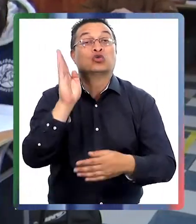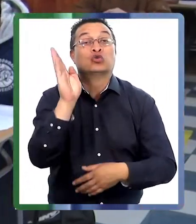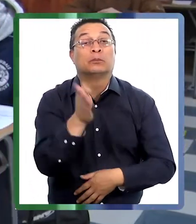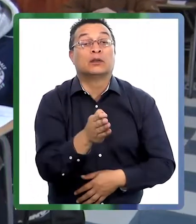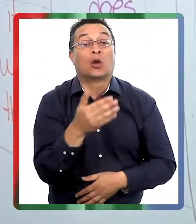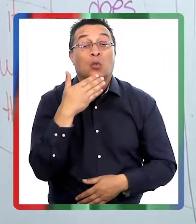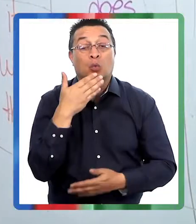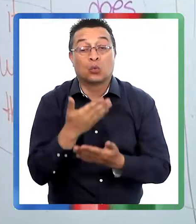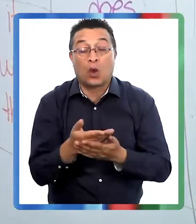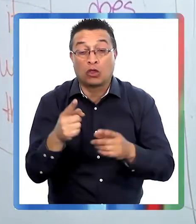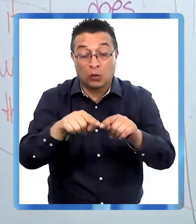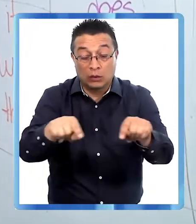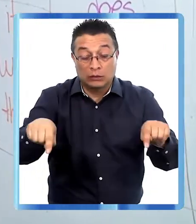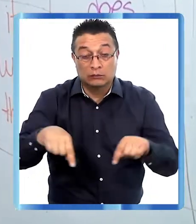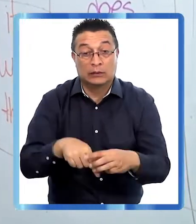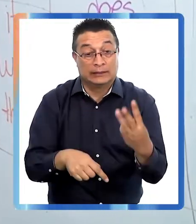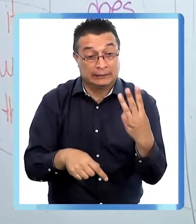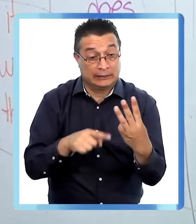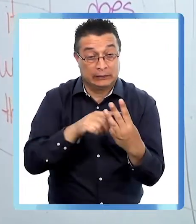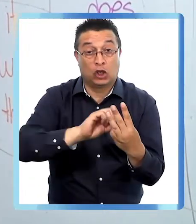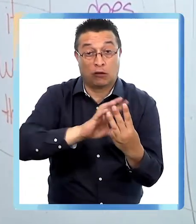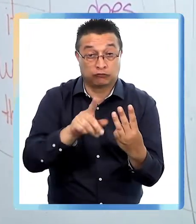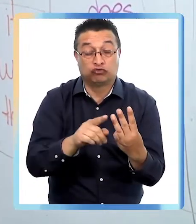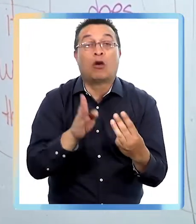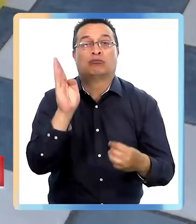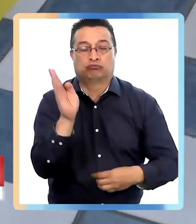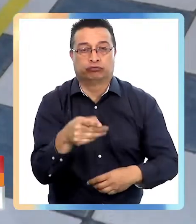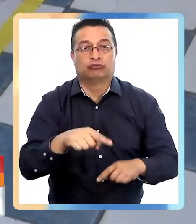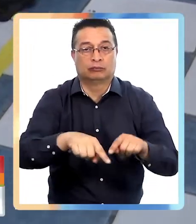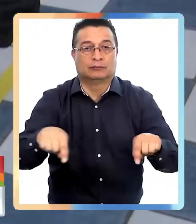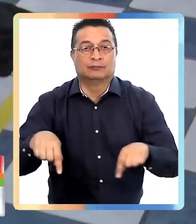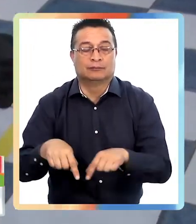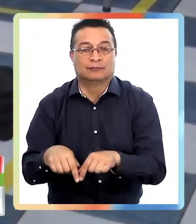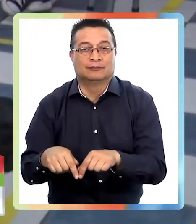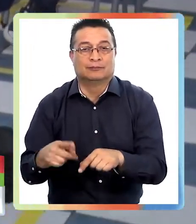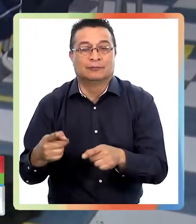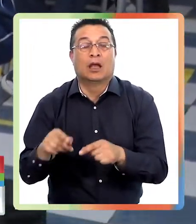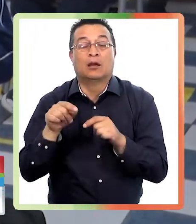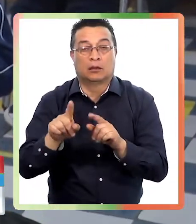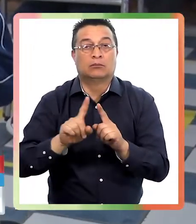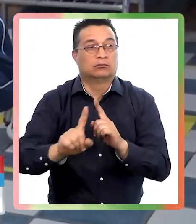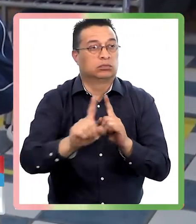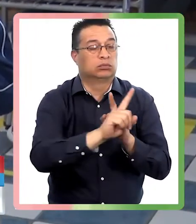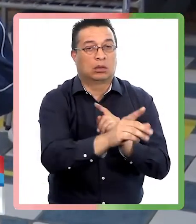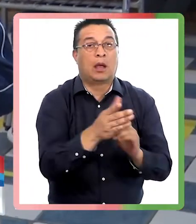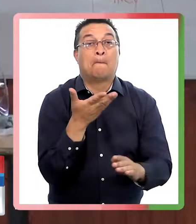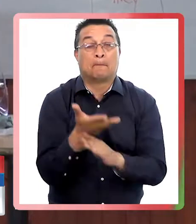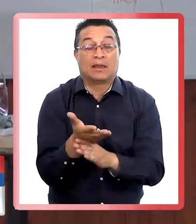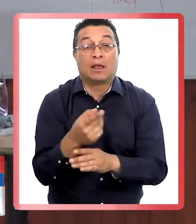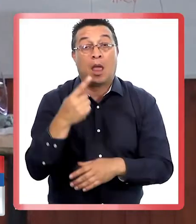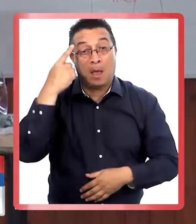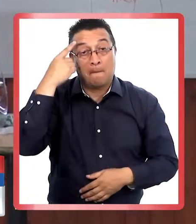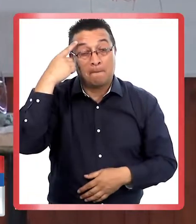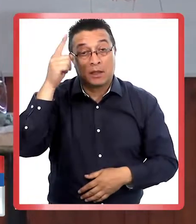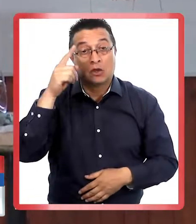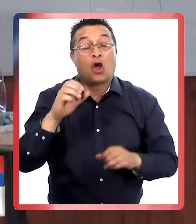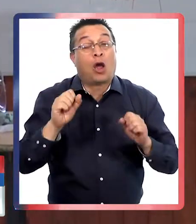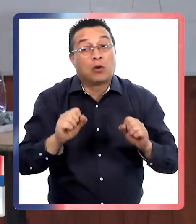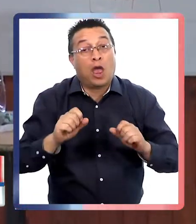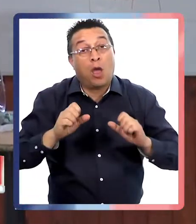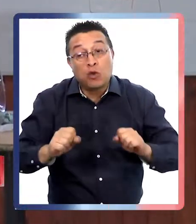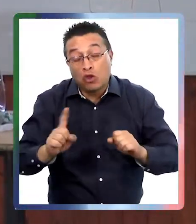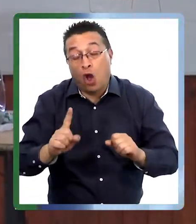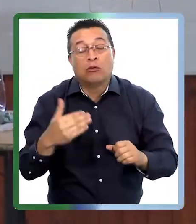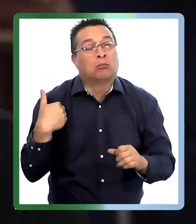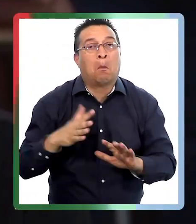una sala se detectan 3 casos de COVID. El protocolo pide distancia entre unos y otros, pero en la medida de lo posible.